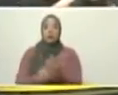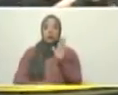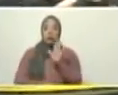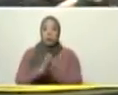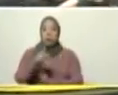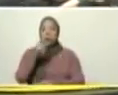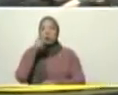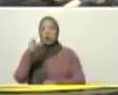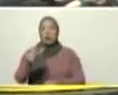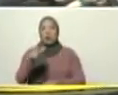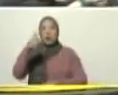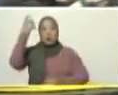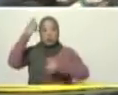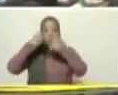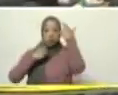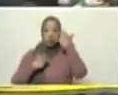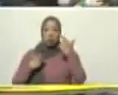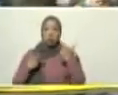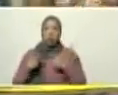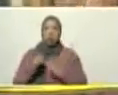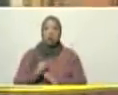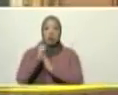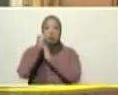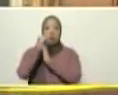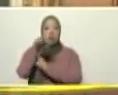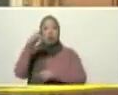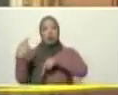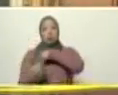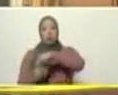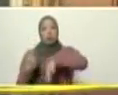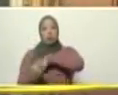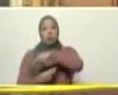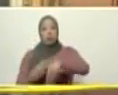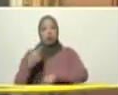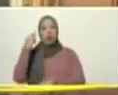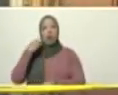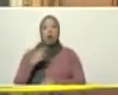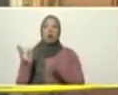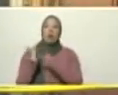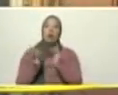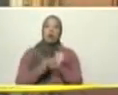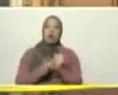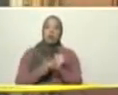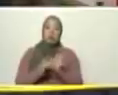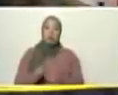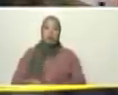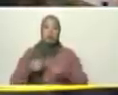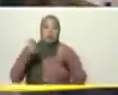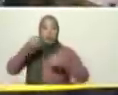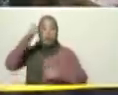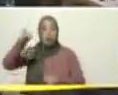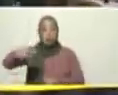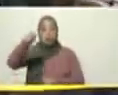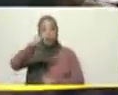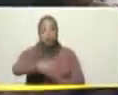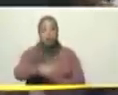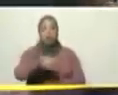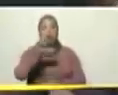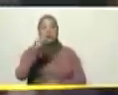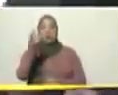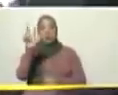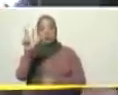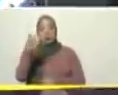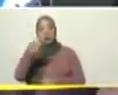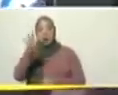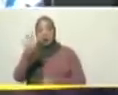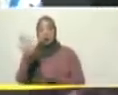que el comandante Chávez denominó la revolución de abril, la resurrección del pueblo del 13 y